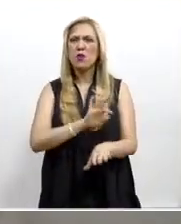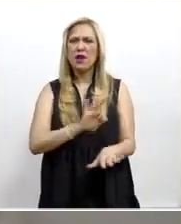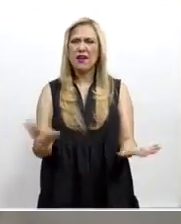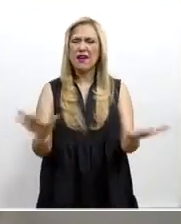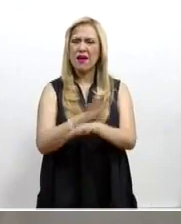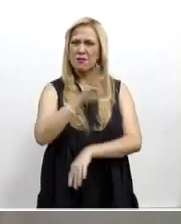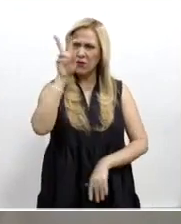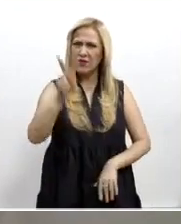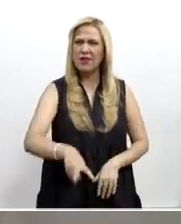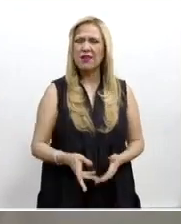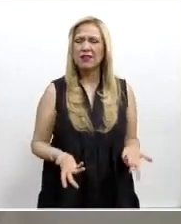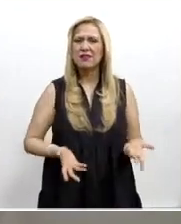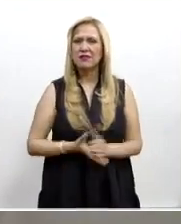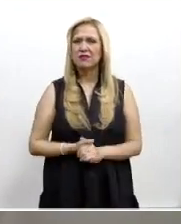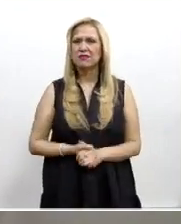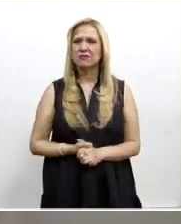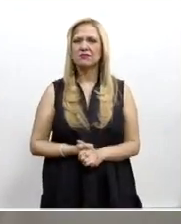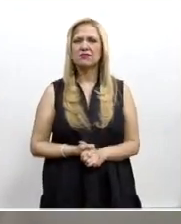transformación?